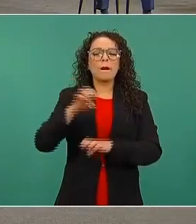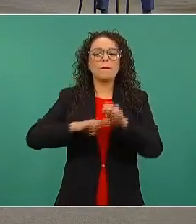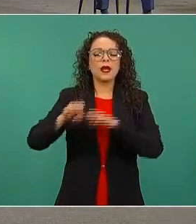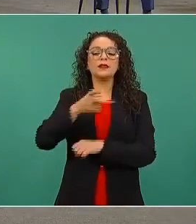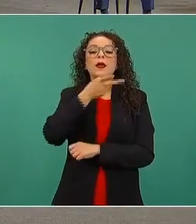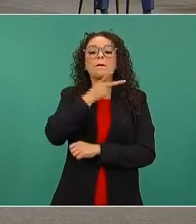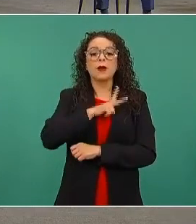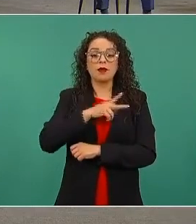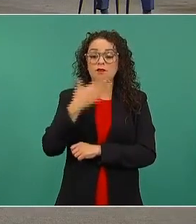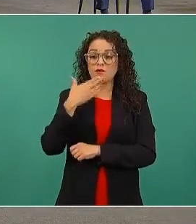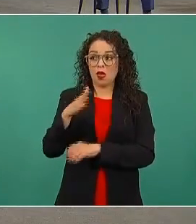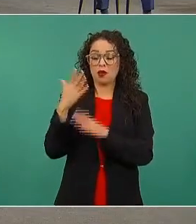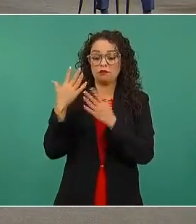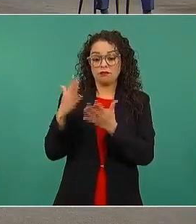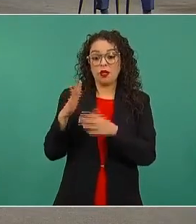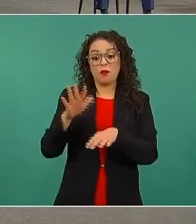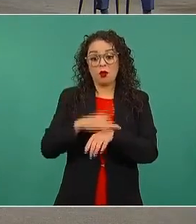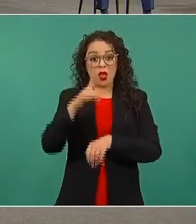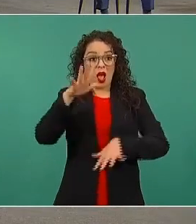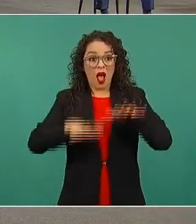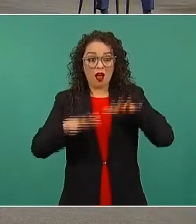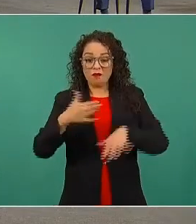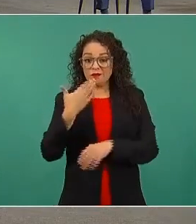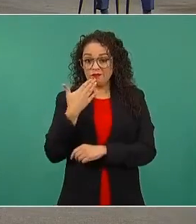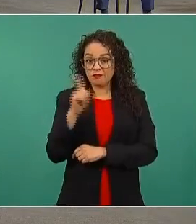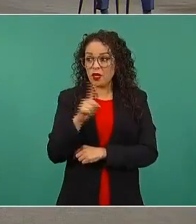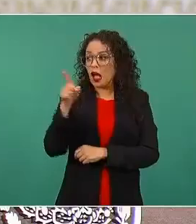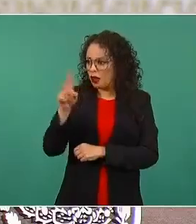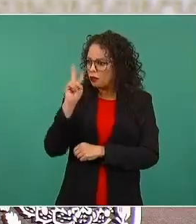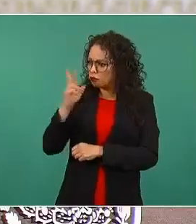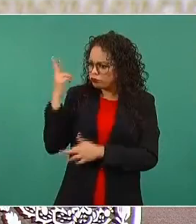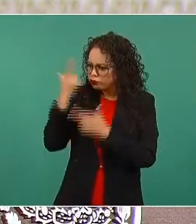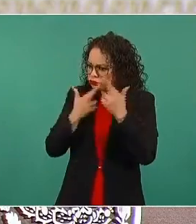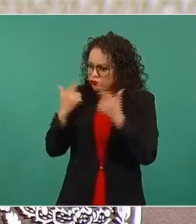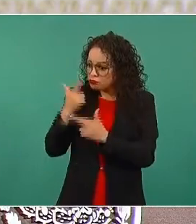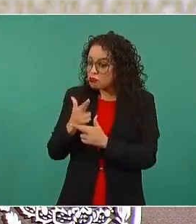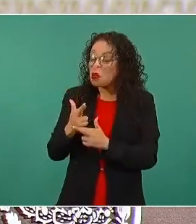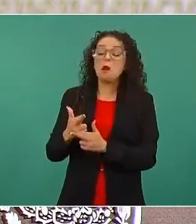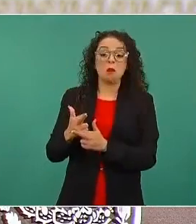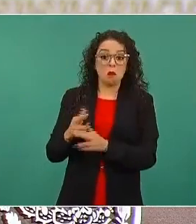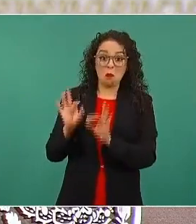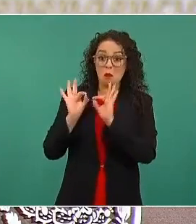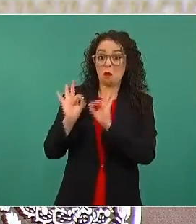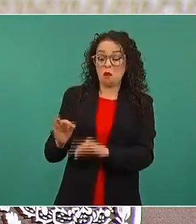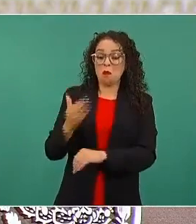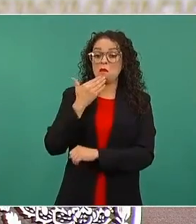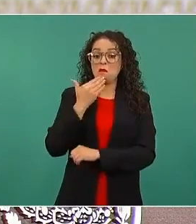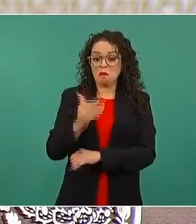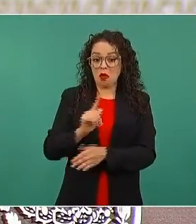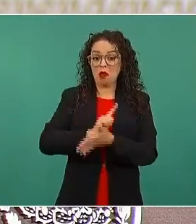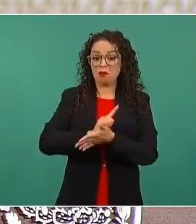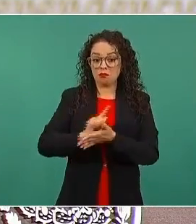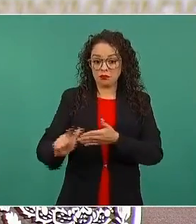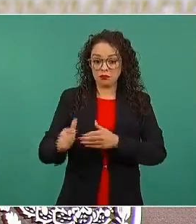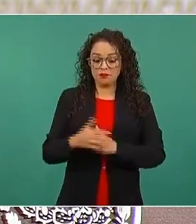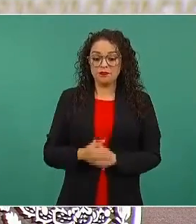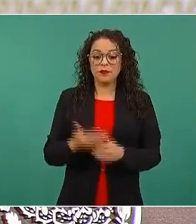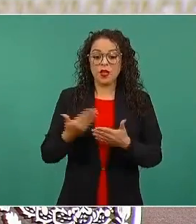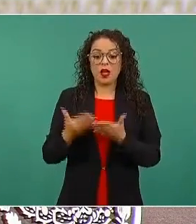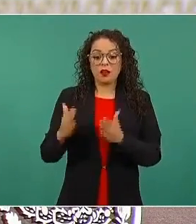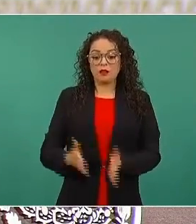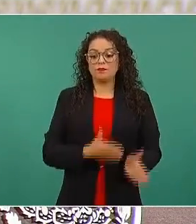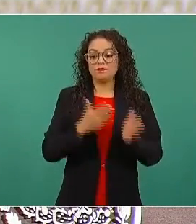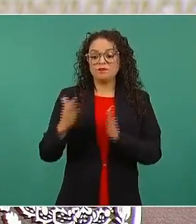franquicia Pemex no están en muy buen estado. Este lo encontramos de manera ejemplar. Y tenemos ahora los precios del